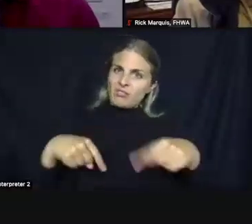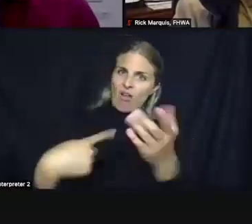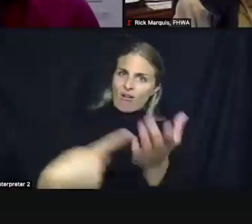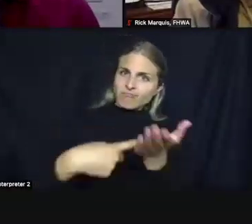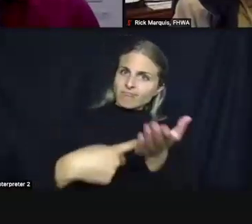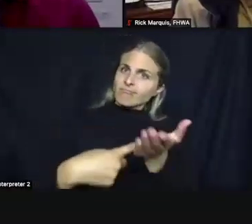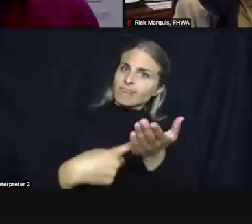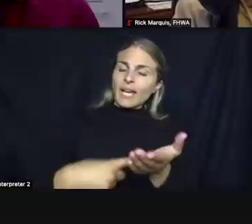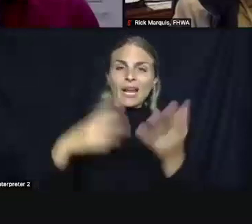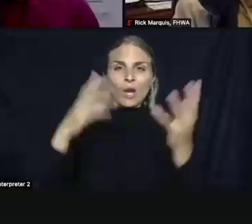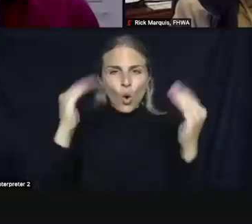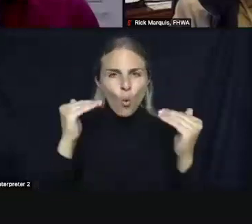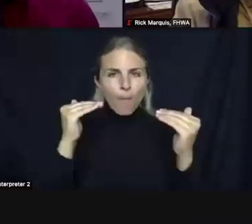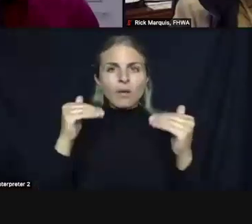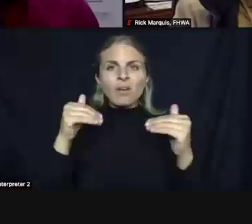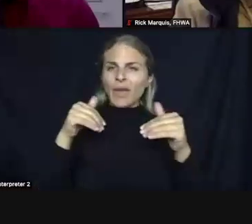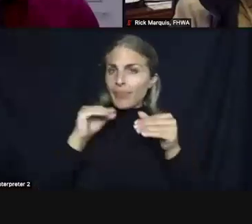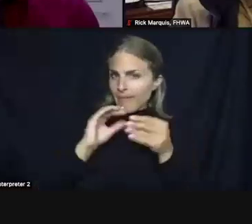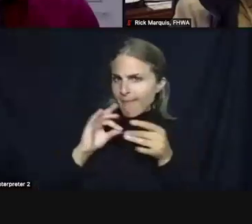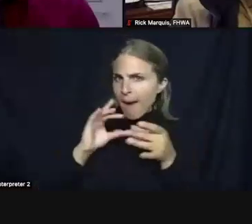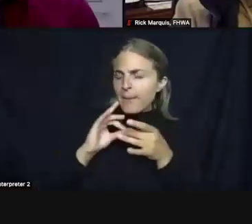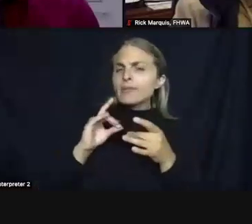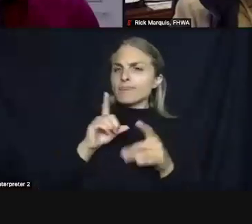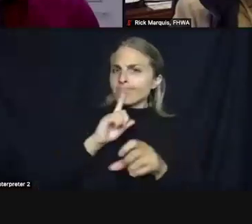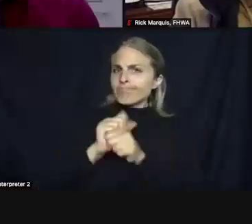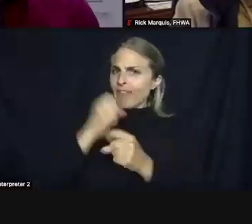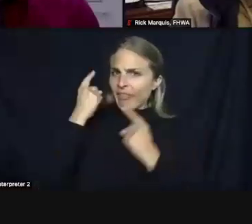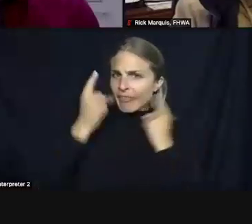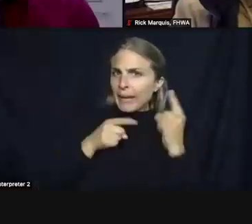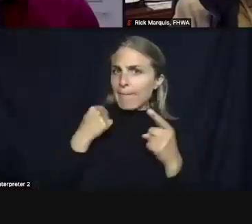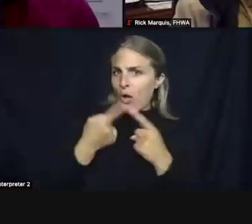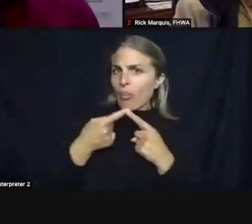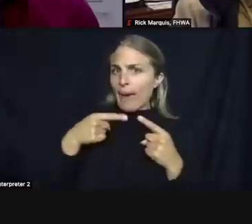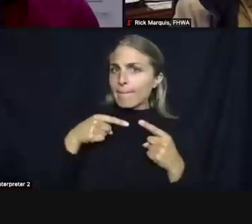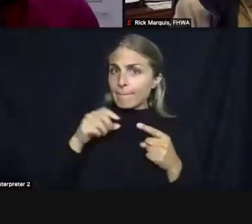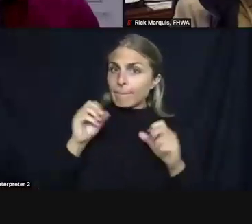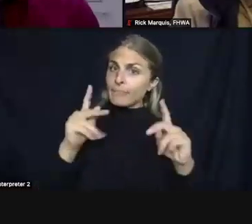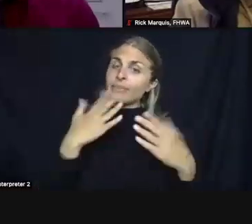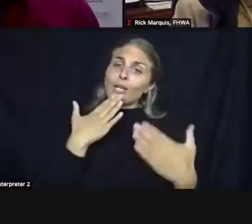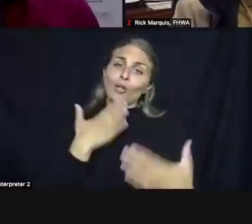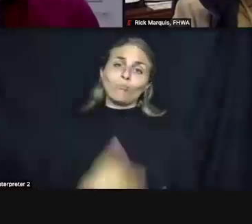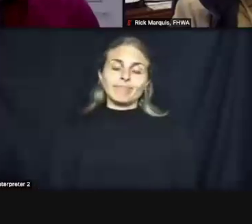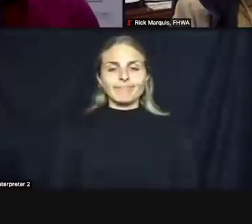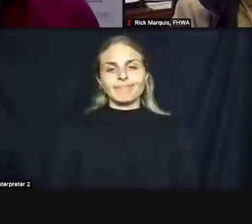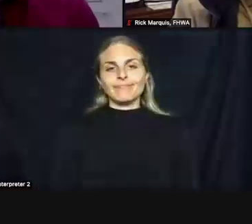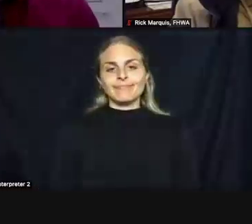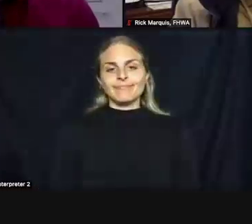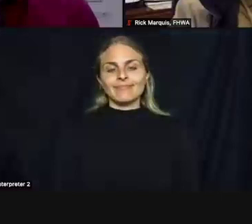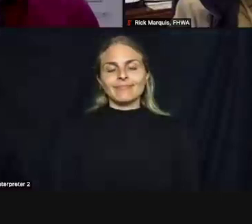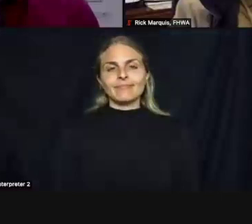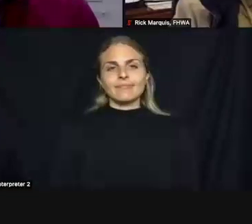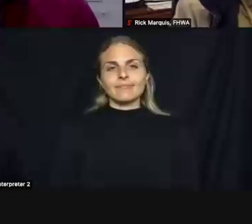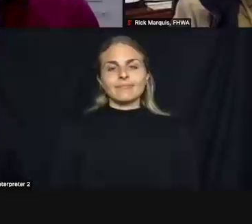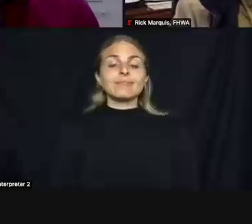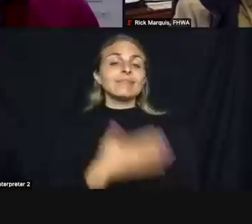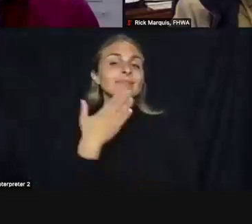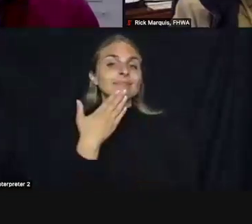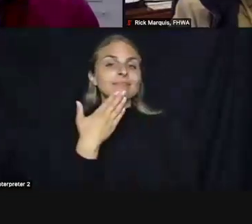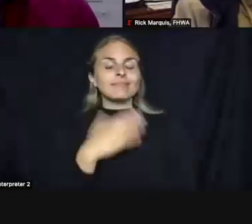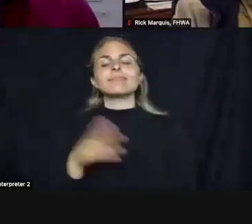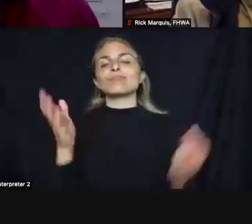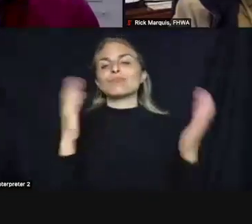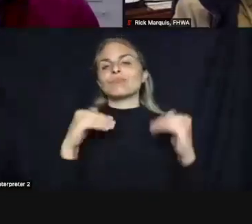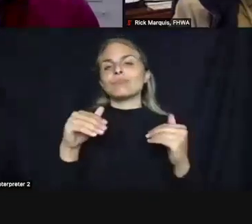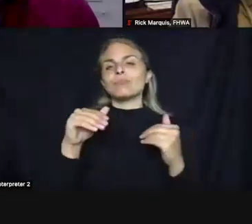y todos sus esfuerzos y espero que tomen esos comentarios bajo consideración. Muchas